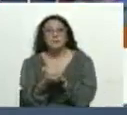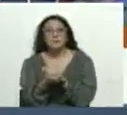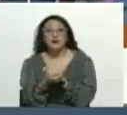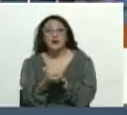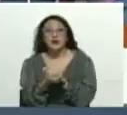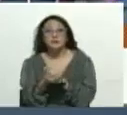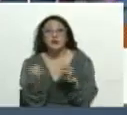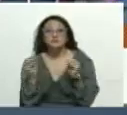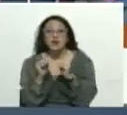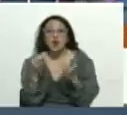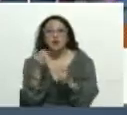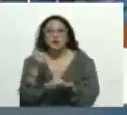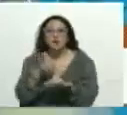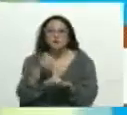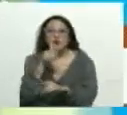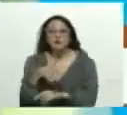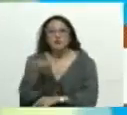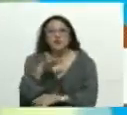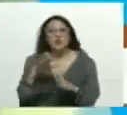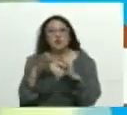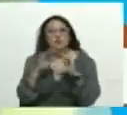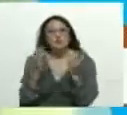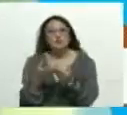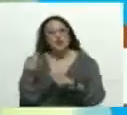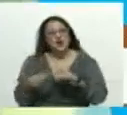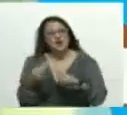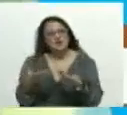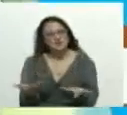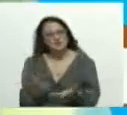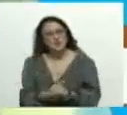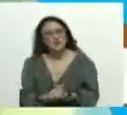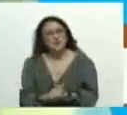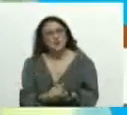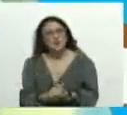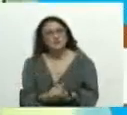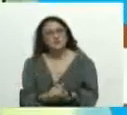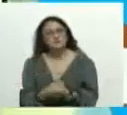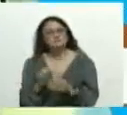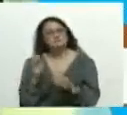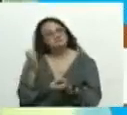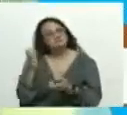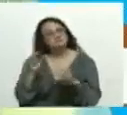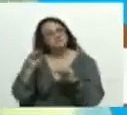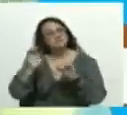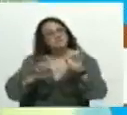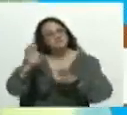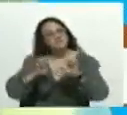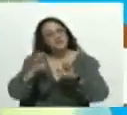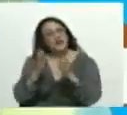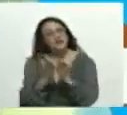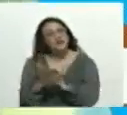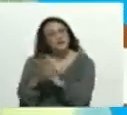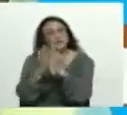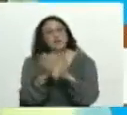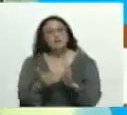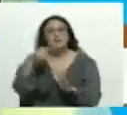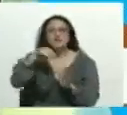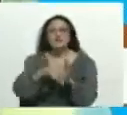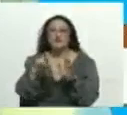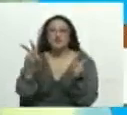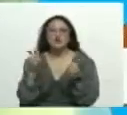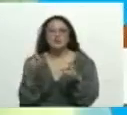incidir en la lucha de los pueblos en todo el mundo Qué fue lo que hizo creo que nos Llama a estudiar más en profundidad este tema y entonces nos preguntamos